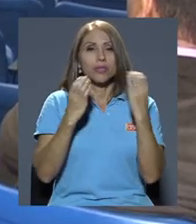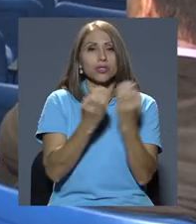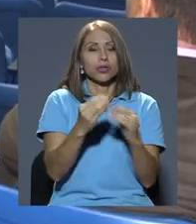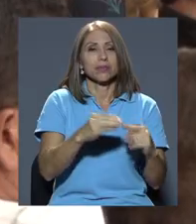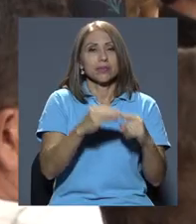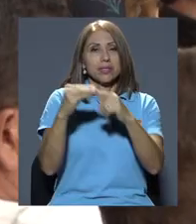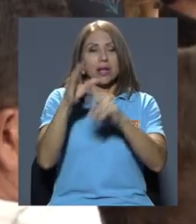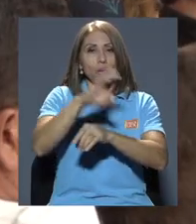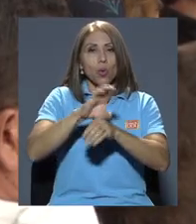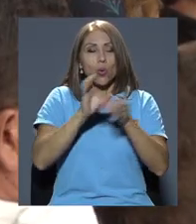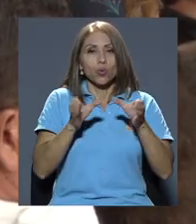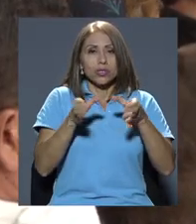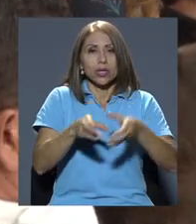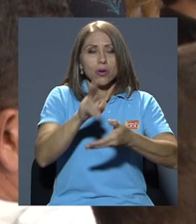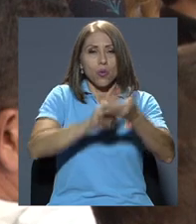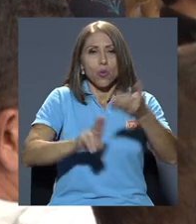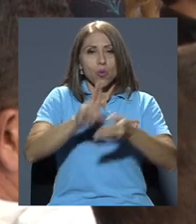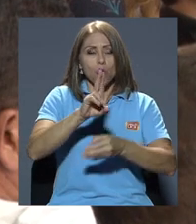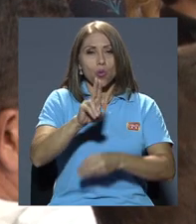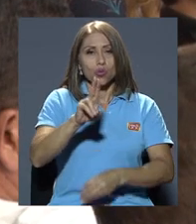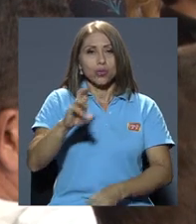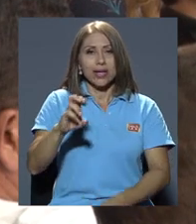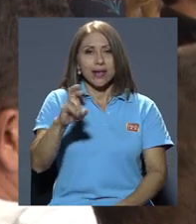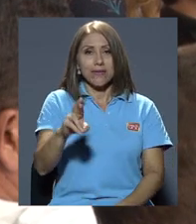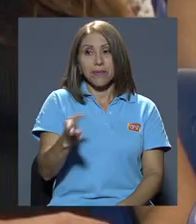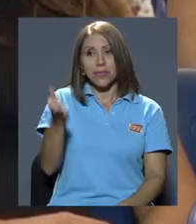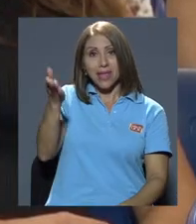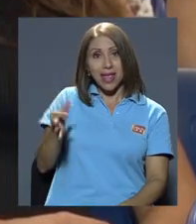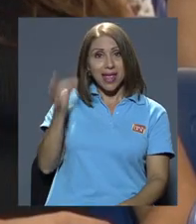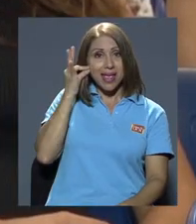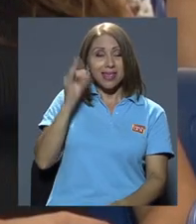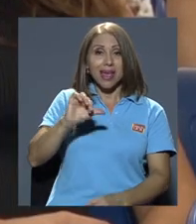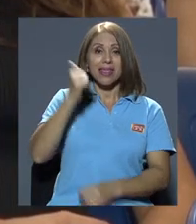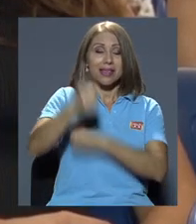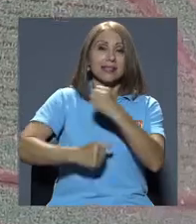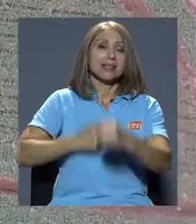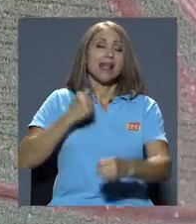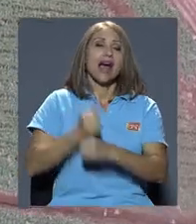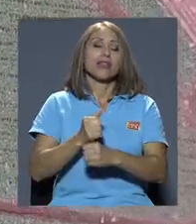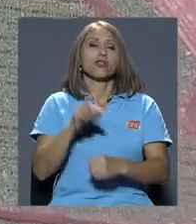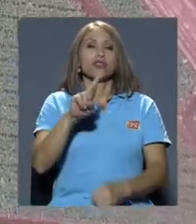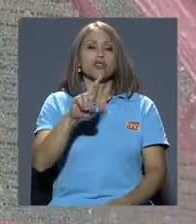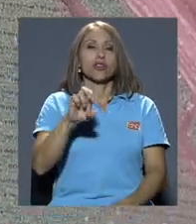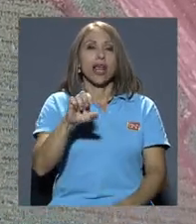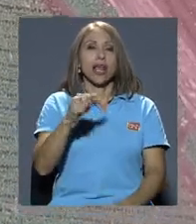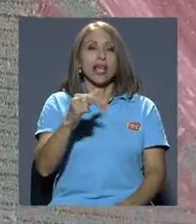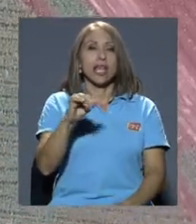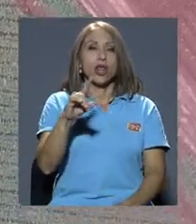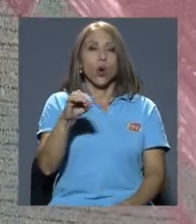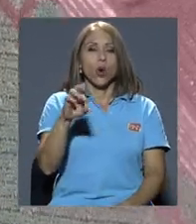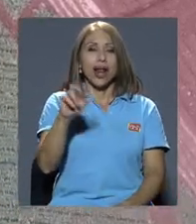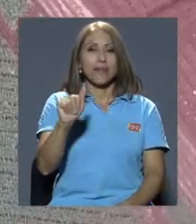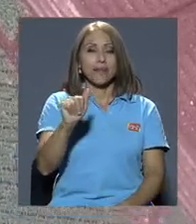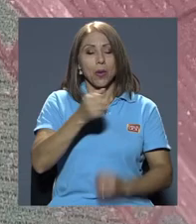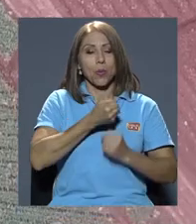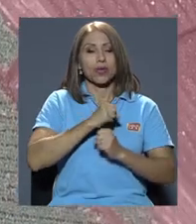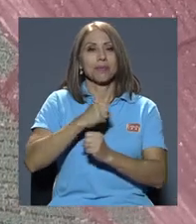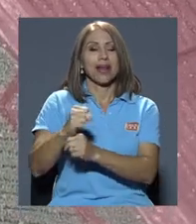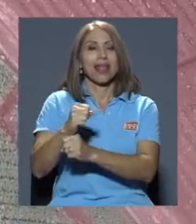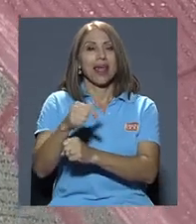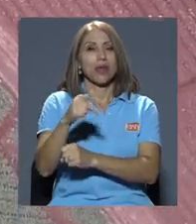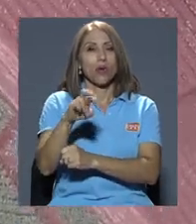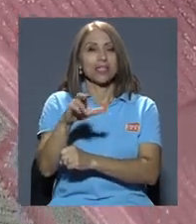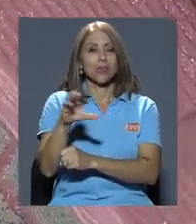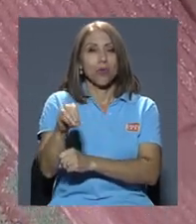Consejo Universitario de la UCR. Ella fue por 10 años regidora de la Municipalidad de Guásimo y expuso la problemática